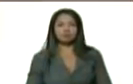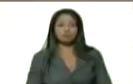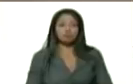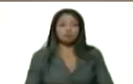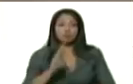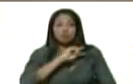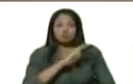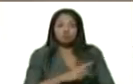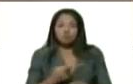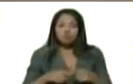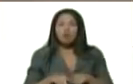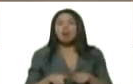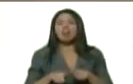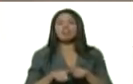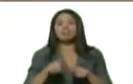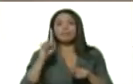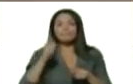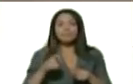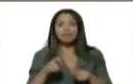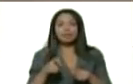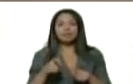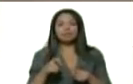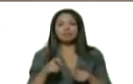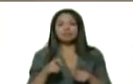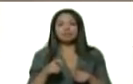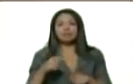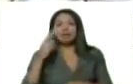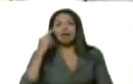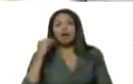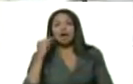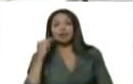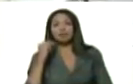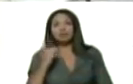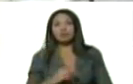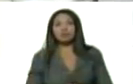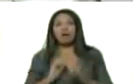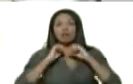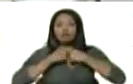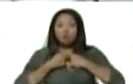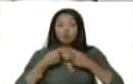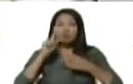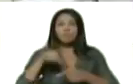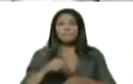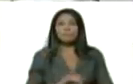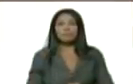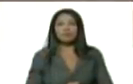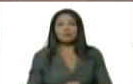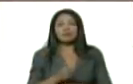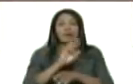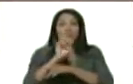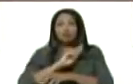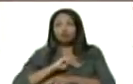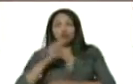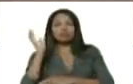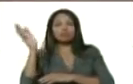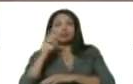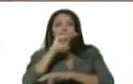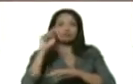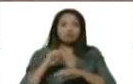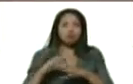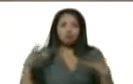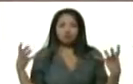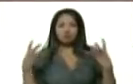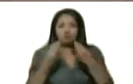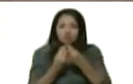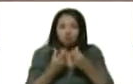Fortalecer Aristóbulo, el Congreso Bolivariano de los Pueblos. Pronto vamos a tener una Asamblea Nacional con todo